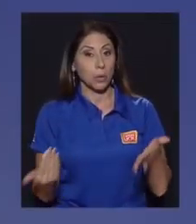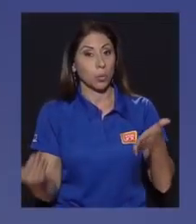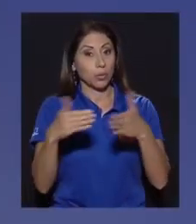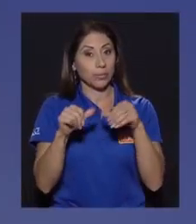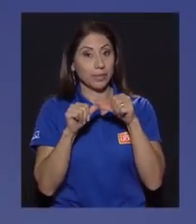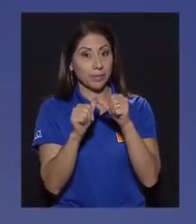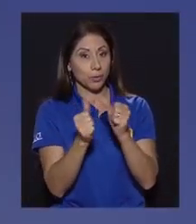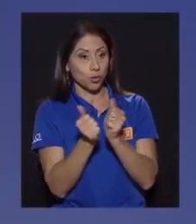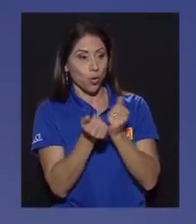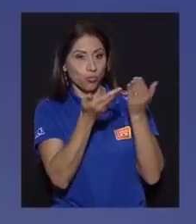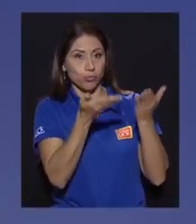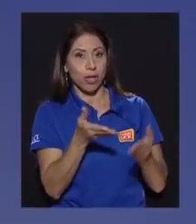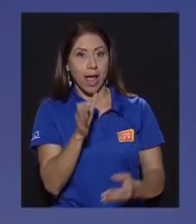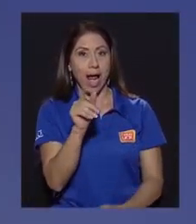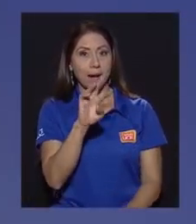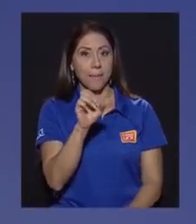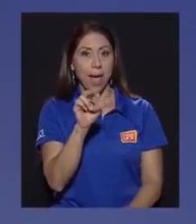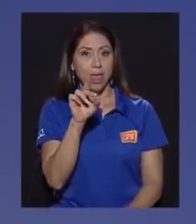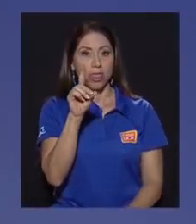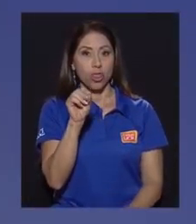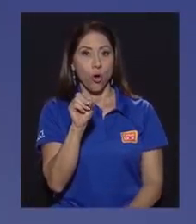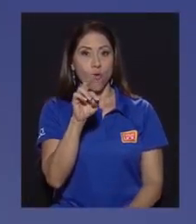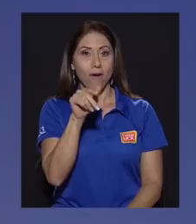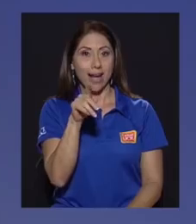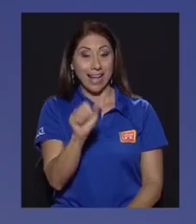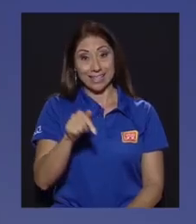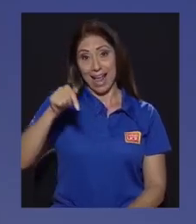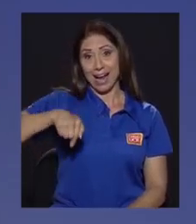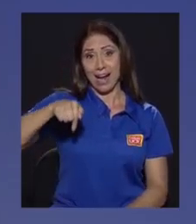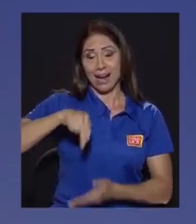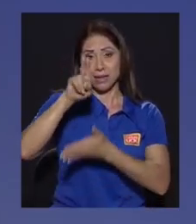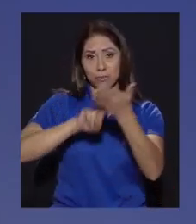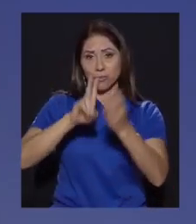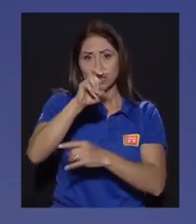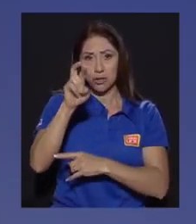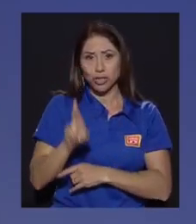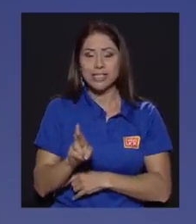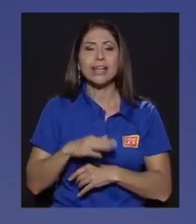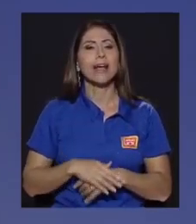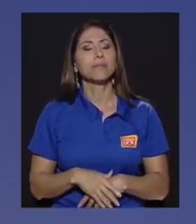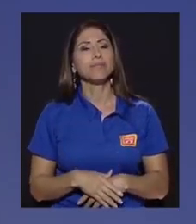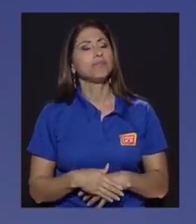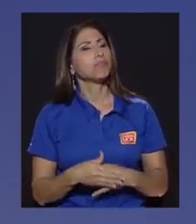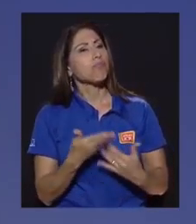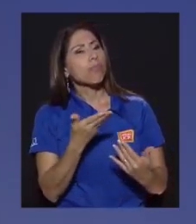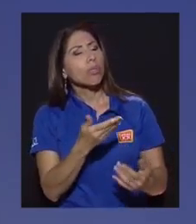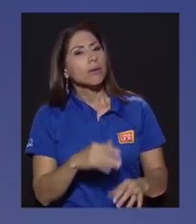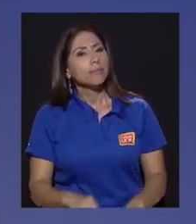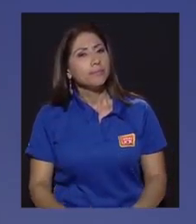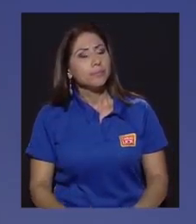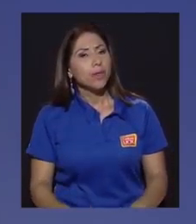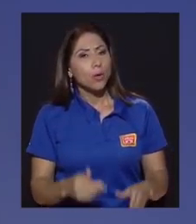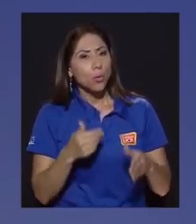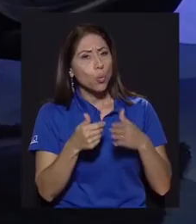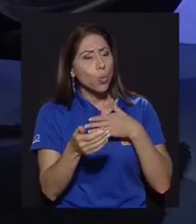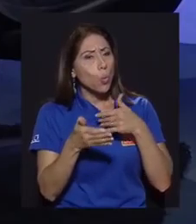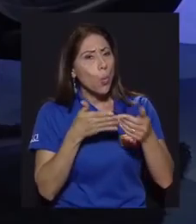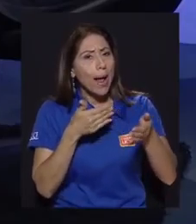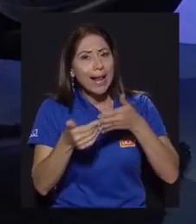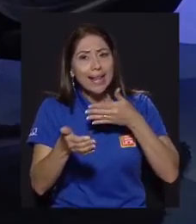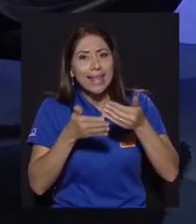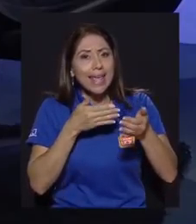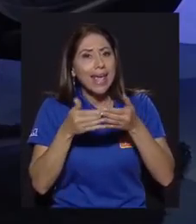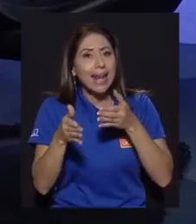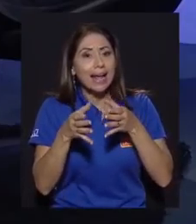regresamos con don armando vargas acá en la universidad de costa rica don armando cualquiera que sea el